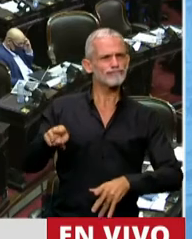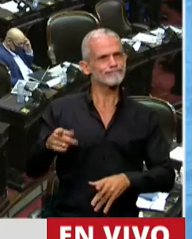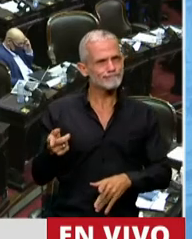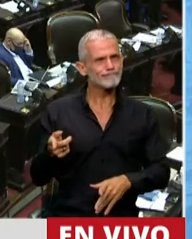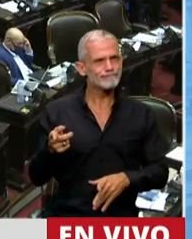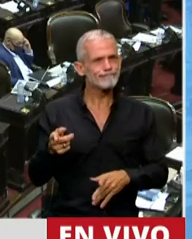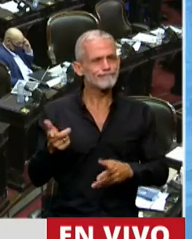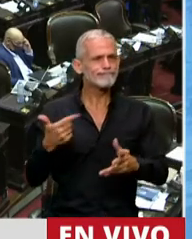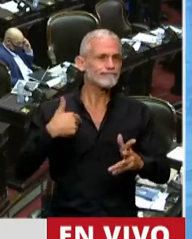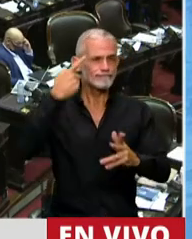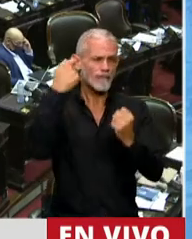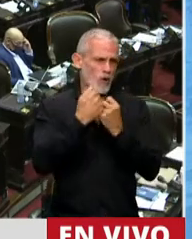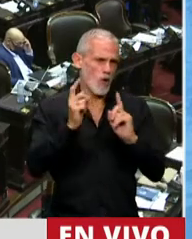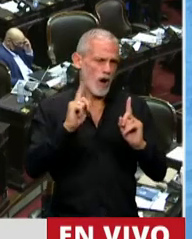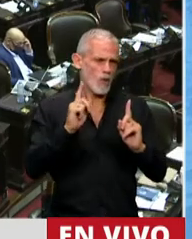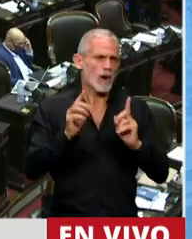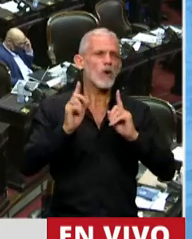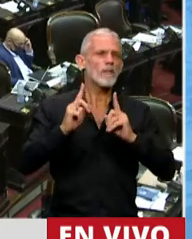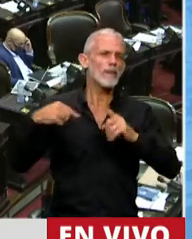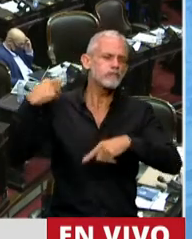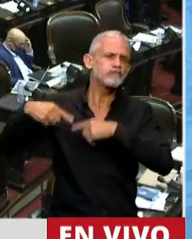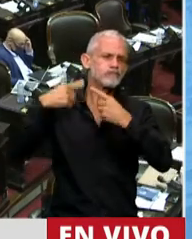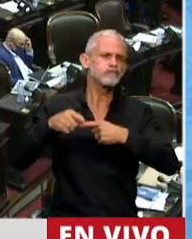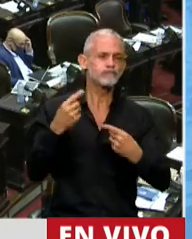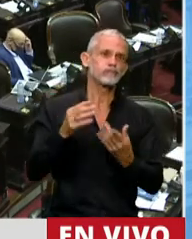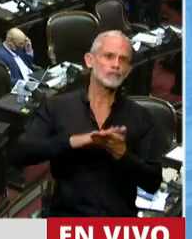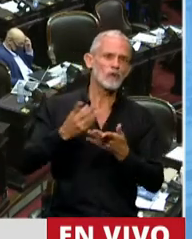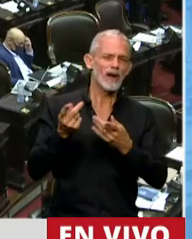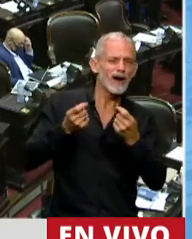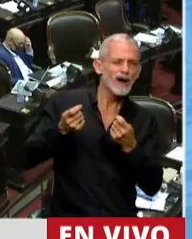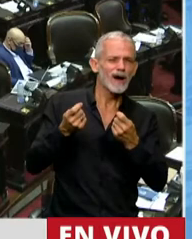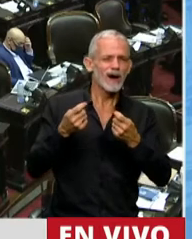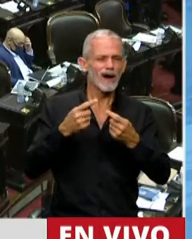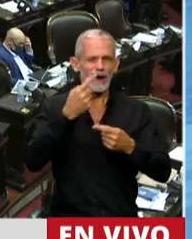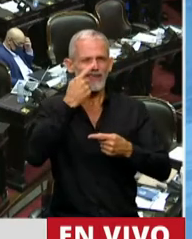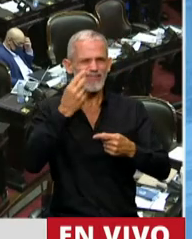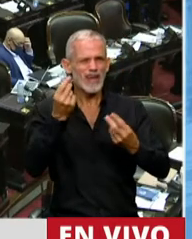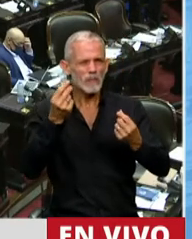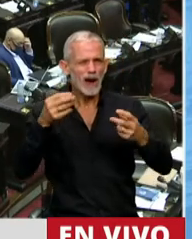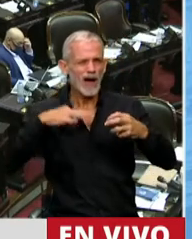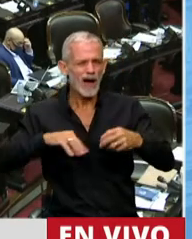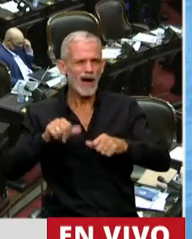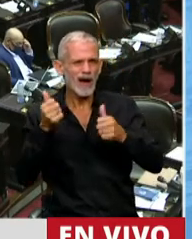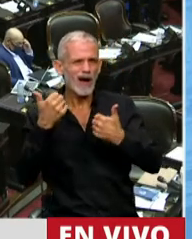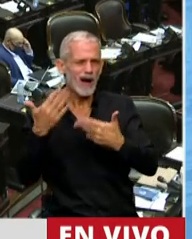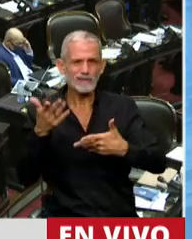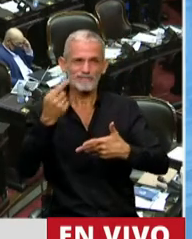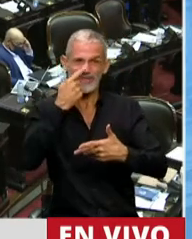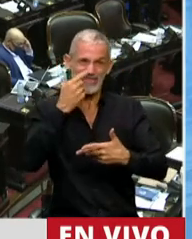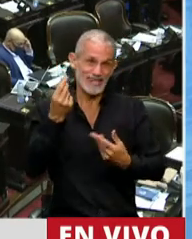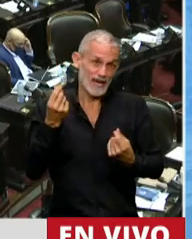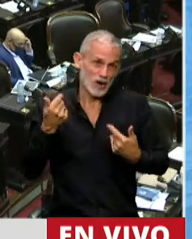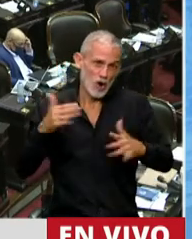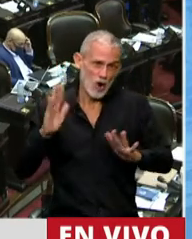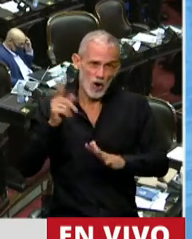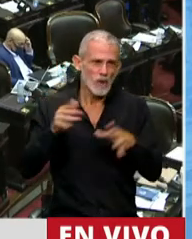que reproducen un sistema también de especulación inmobiliaria. Esta especulación, guiada por los intereses económicos